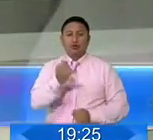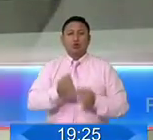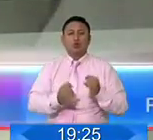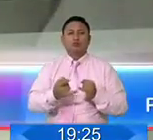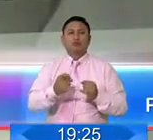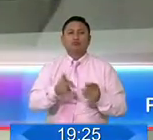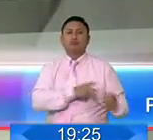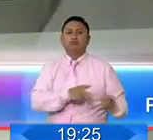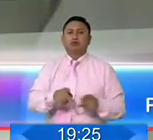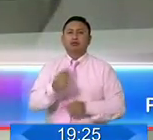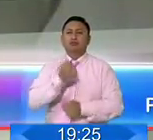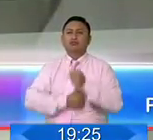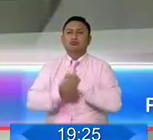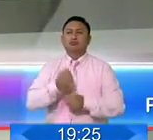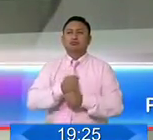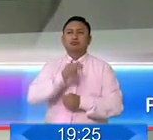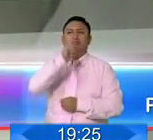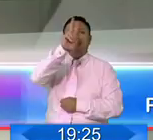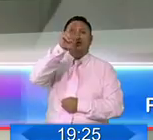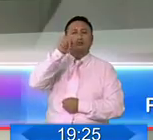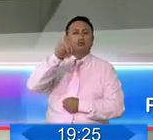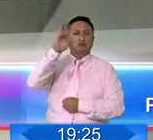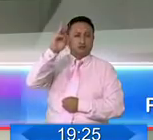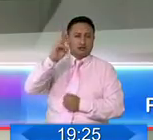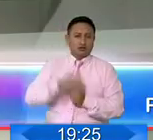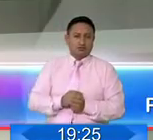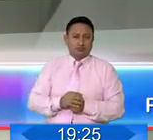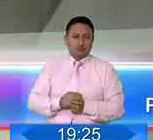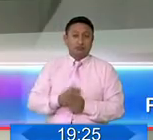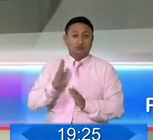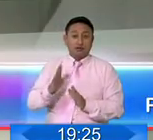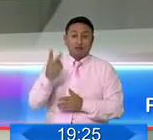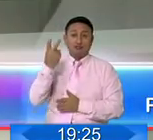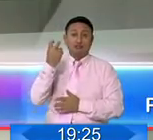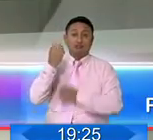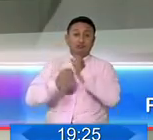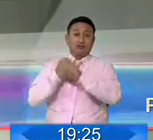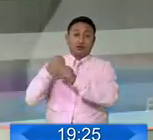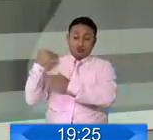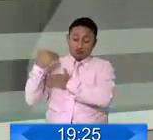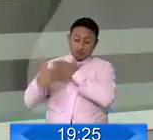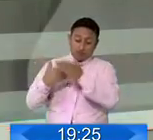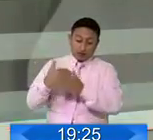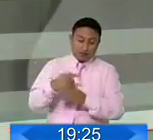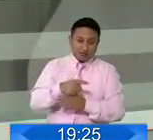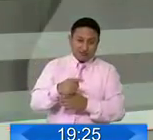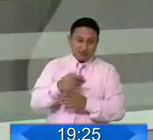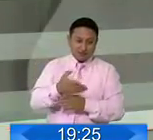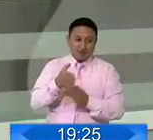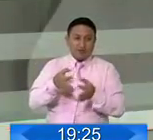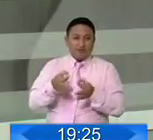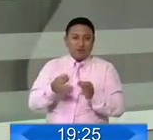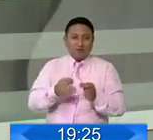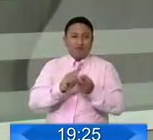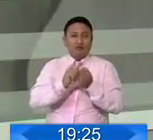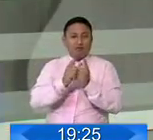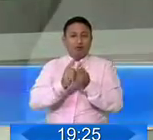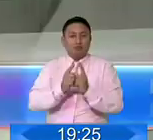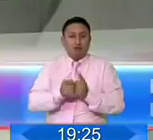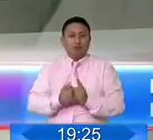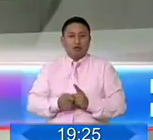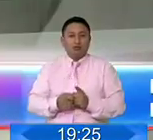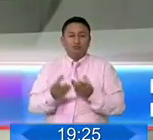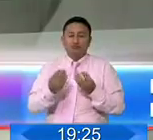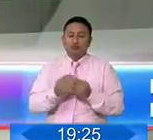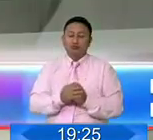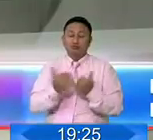se cuenta es del año 2006. Y como vemos, han pasado 12 años y la modalidad del delito cambia, ¿no? Es un delito que muta muchísimo.